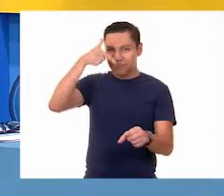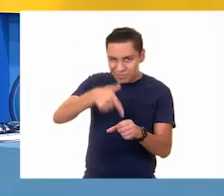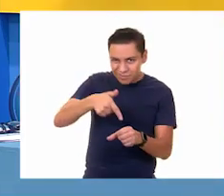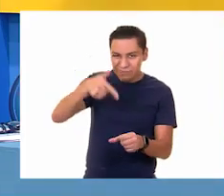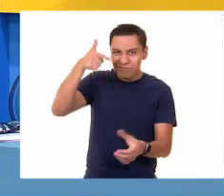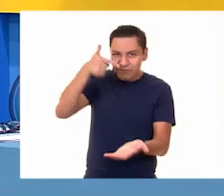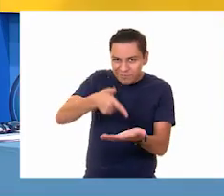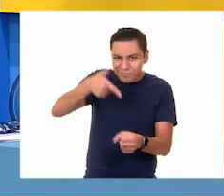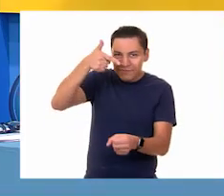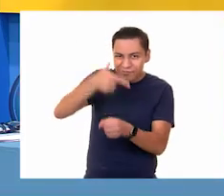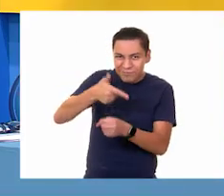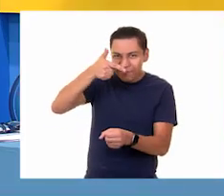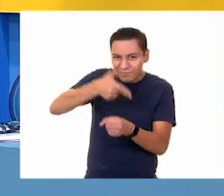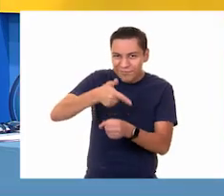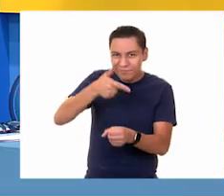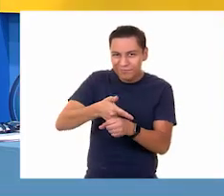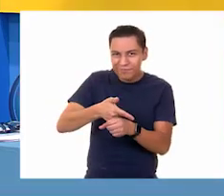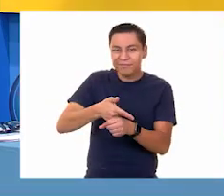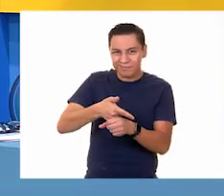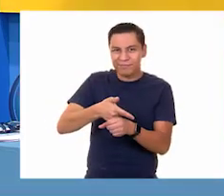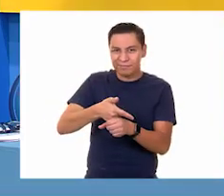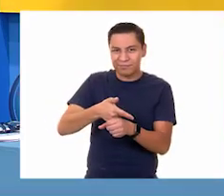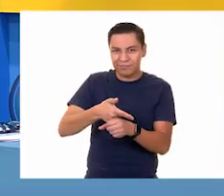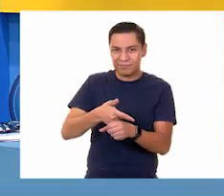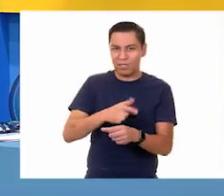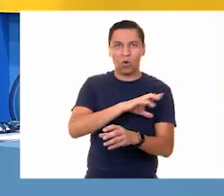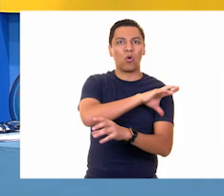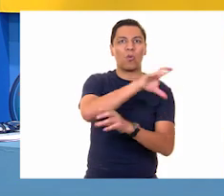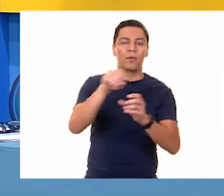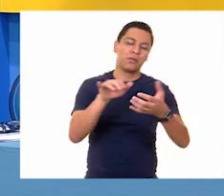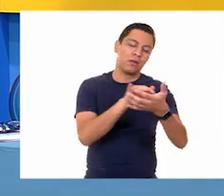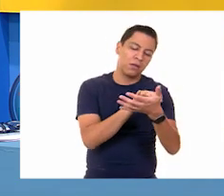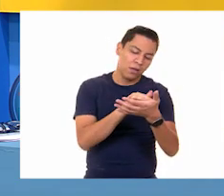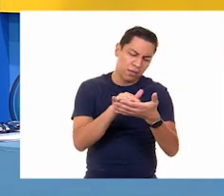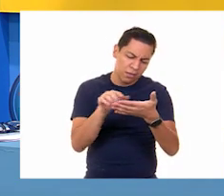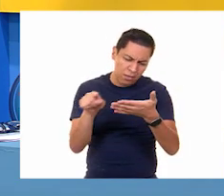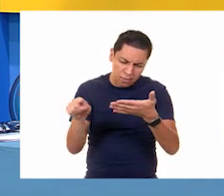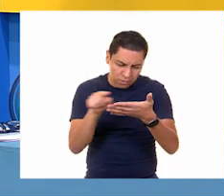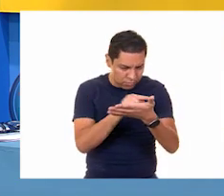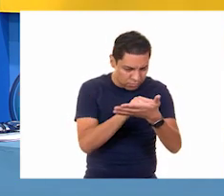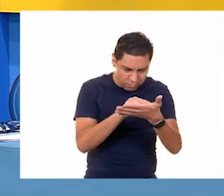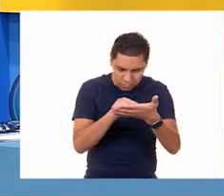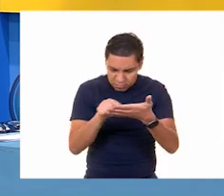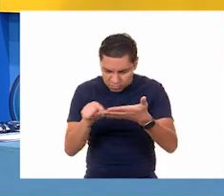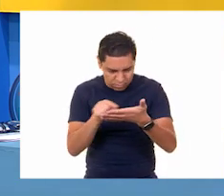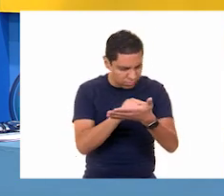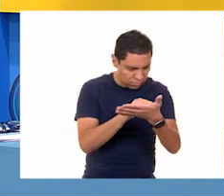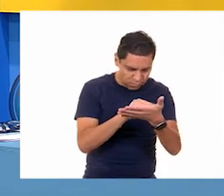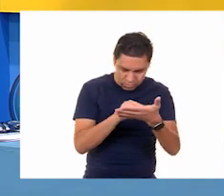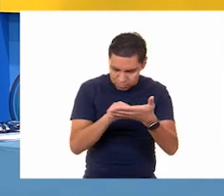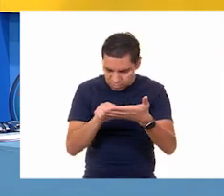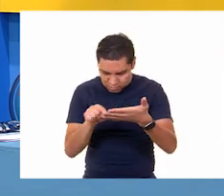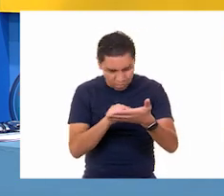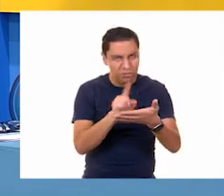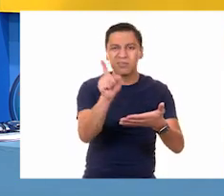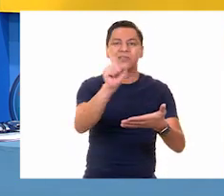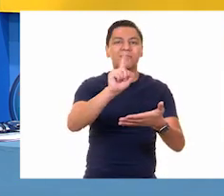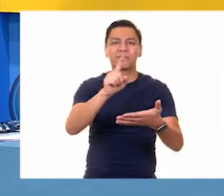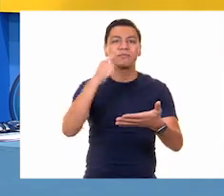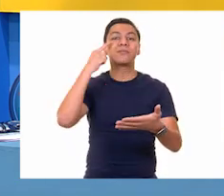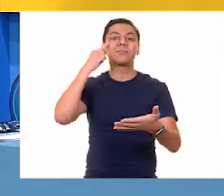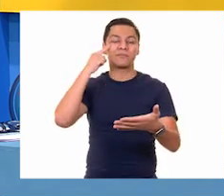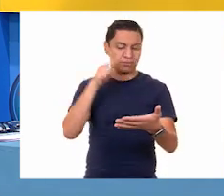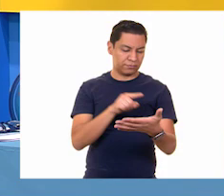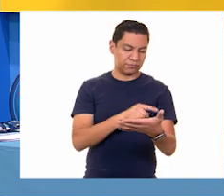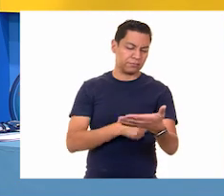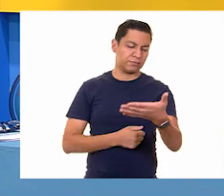y tratamos de encontrar los lugares hacia donde nos conviene dirigirnos. Una vez que lo detectamos, nos acercamos y